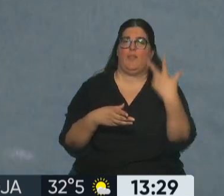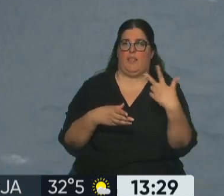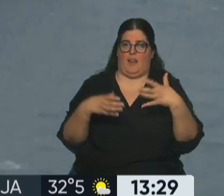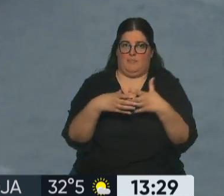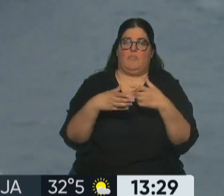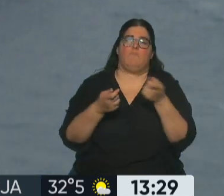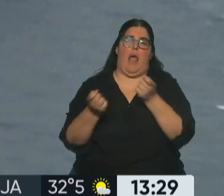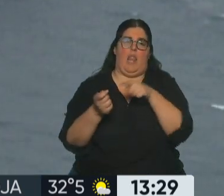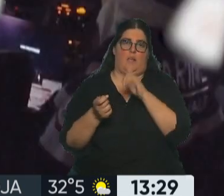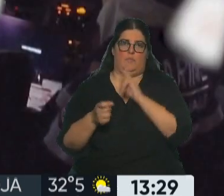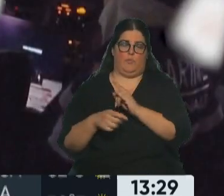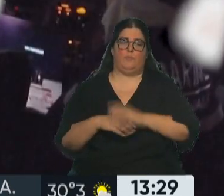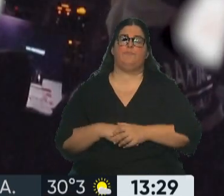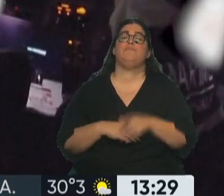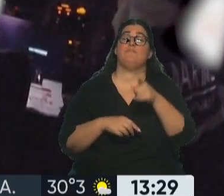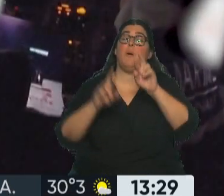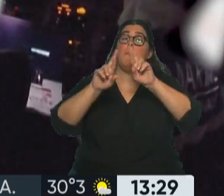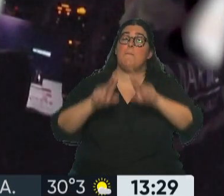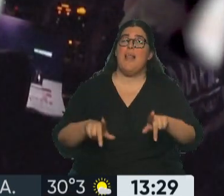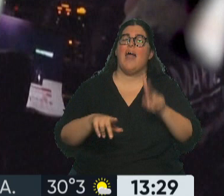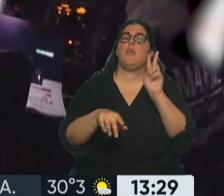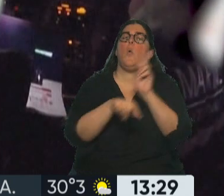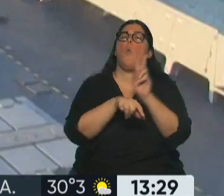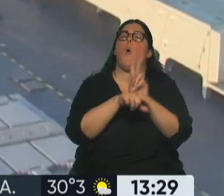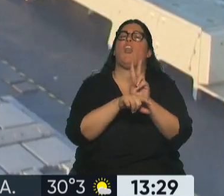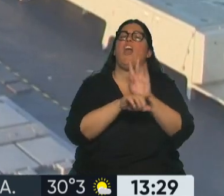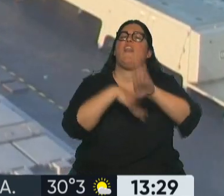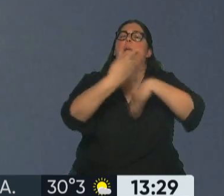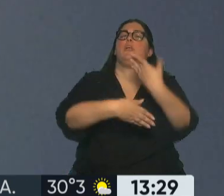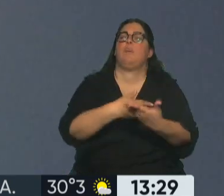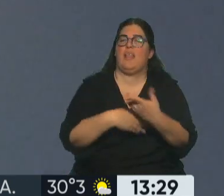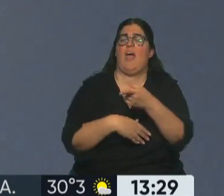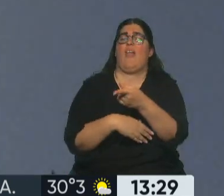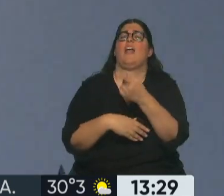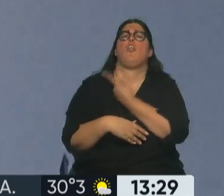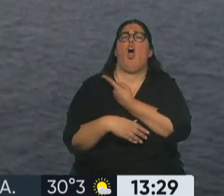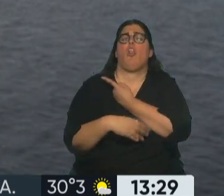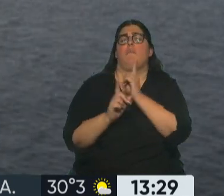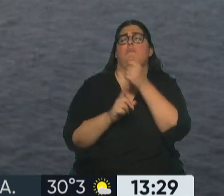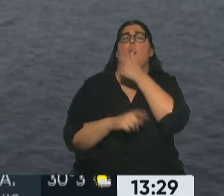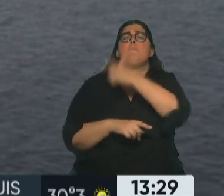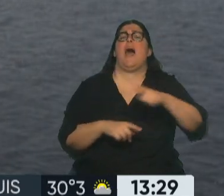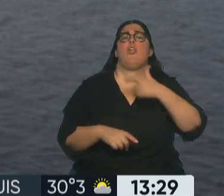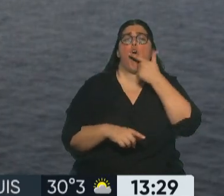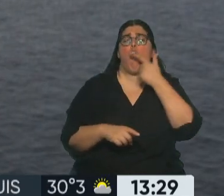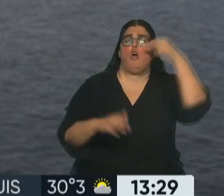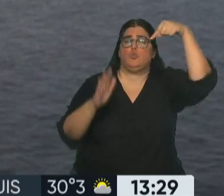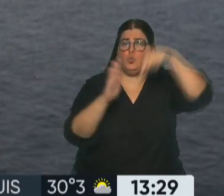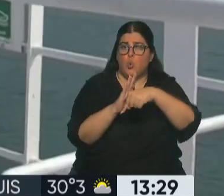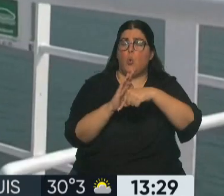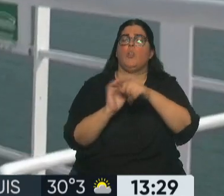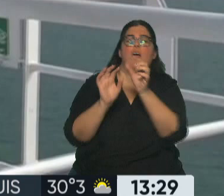se espera que la denominada operación guardián de la prosperidad se desarrolle en la zona sur del mar rojo y el golfo de